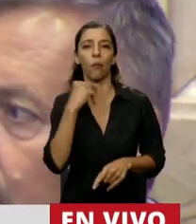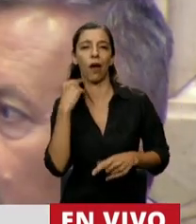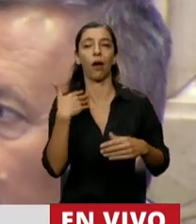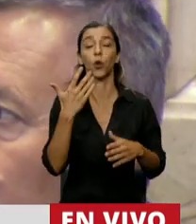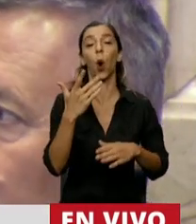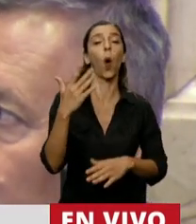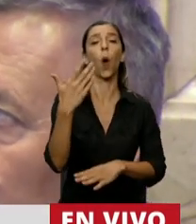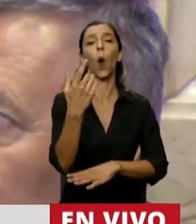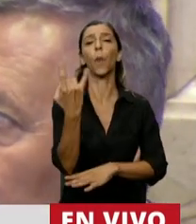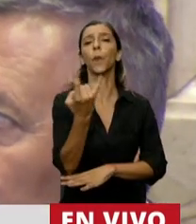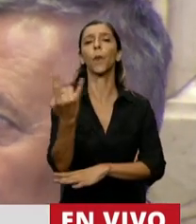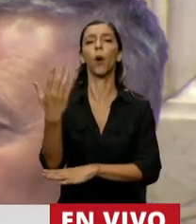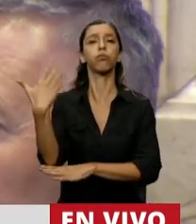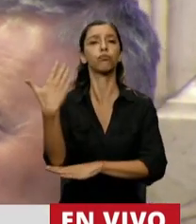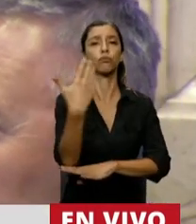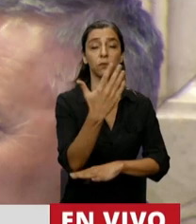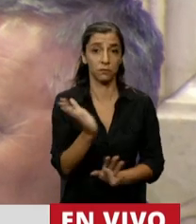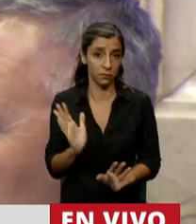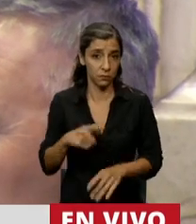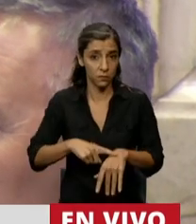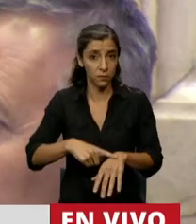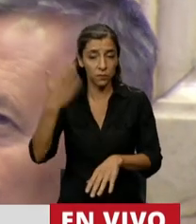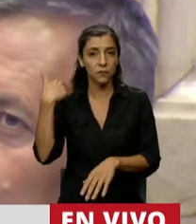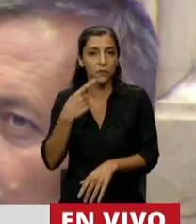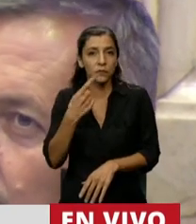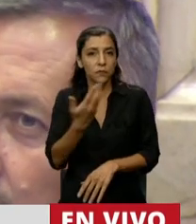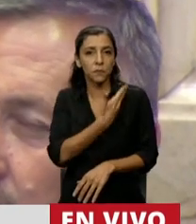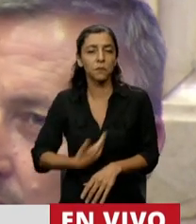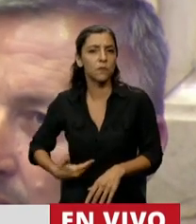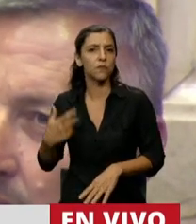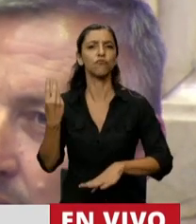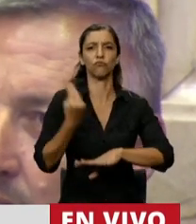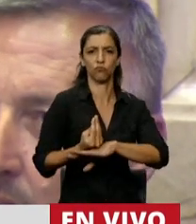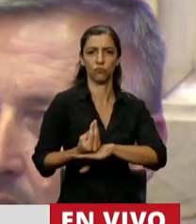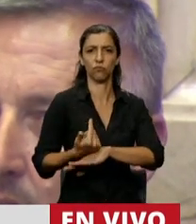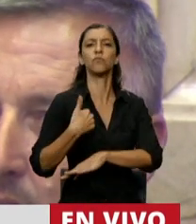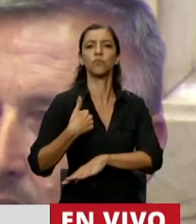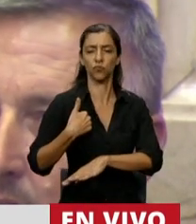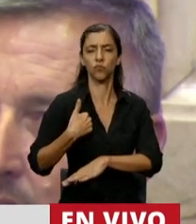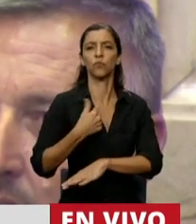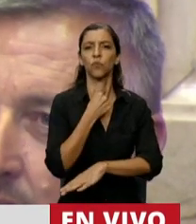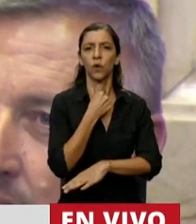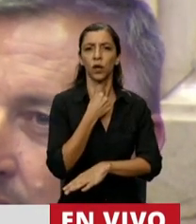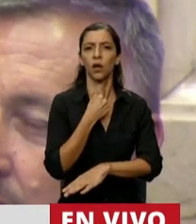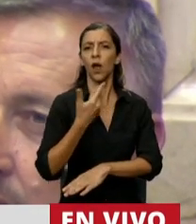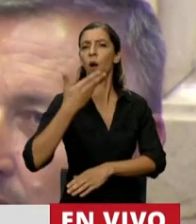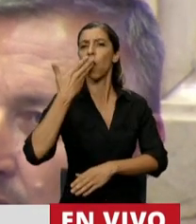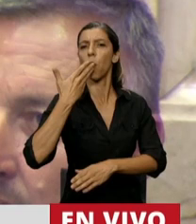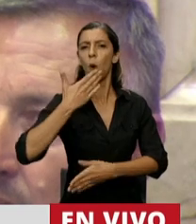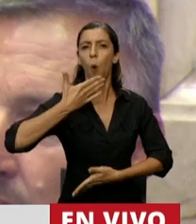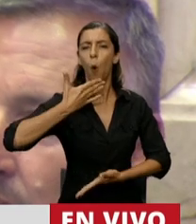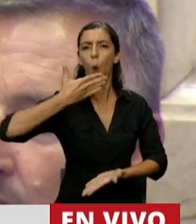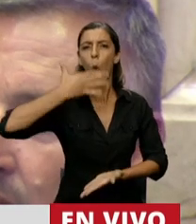Ha mentido, dijo que iba a ser un presidente que iba a rescatar el valor de la palabra. Su eslogan de